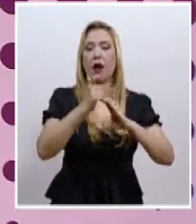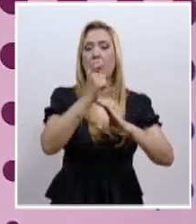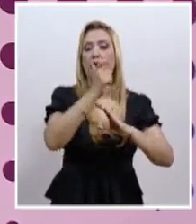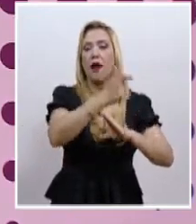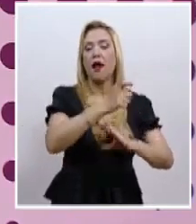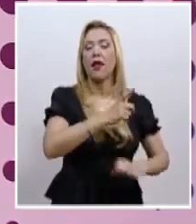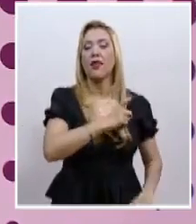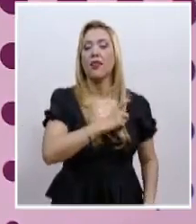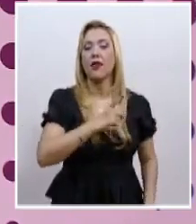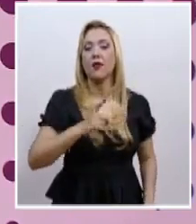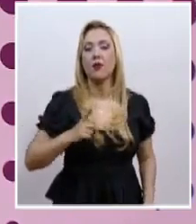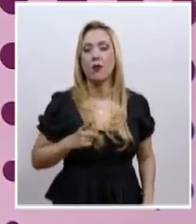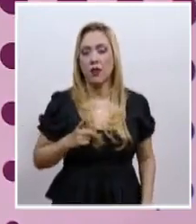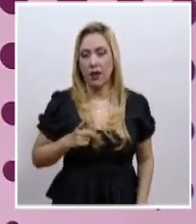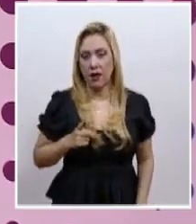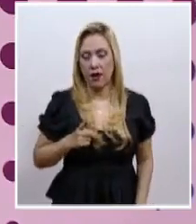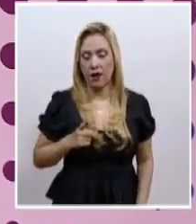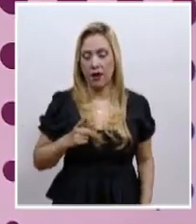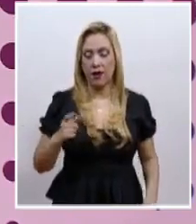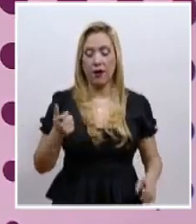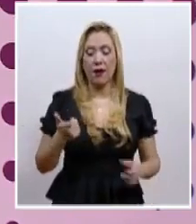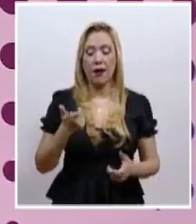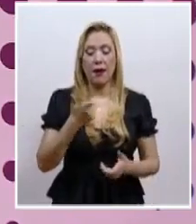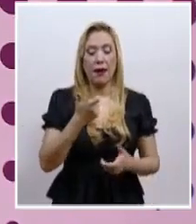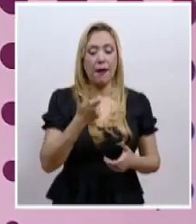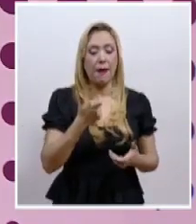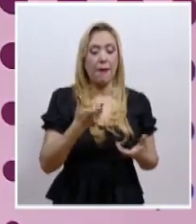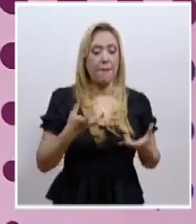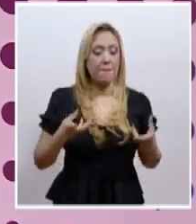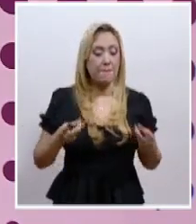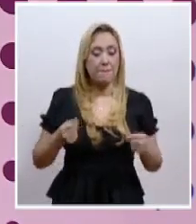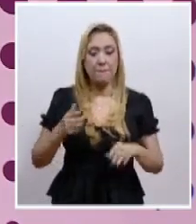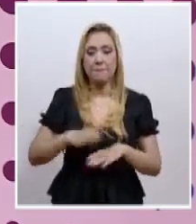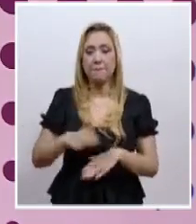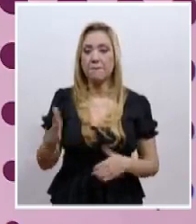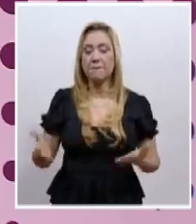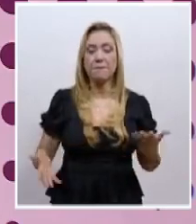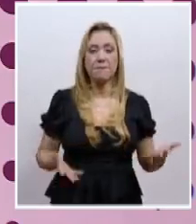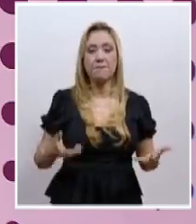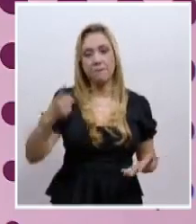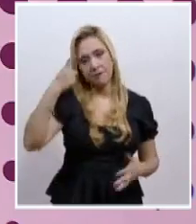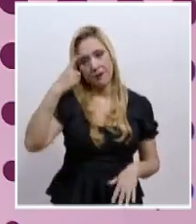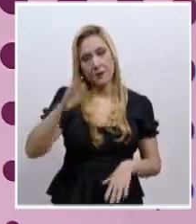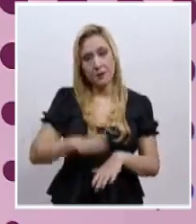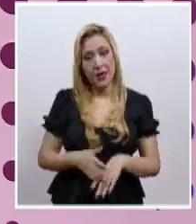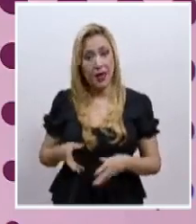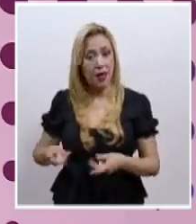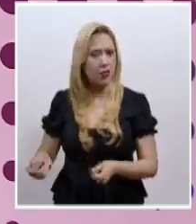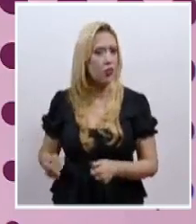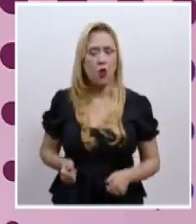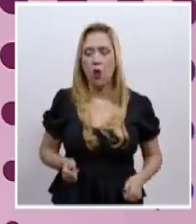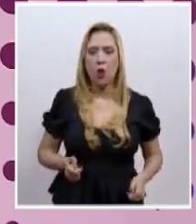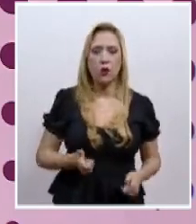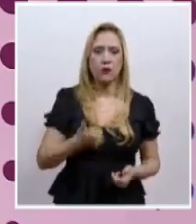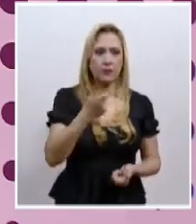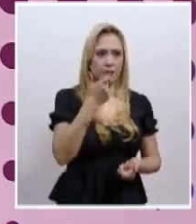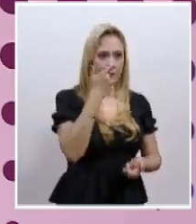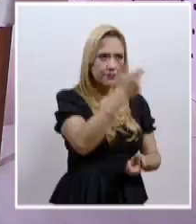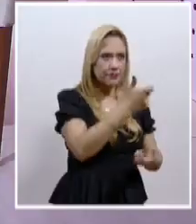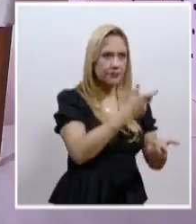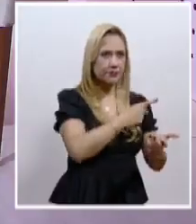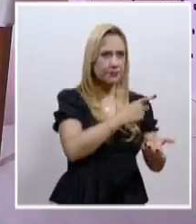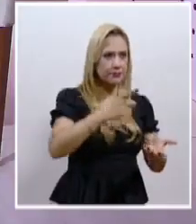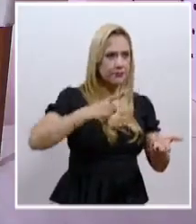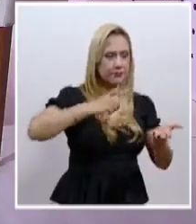deuda. Es decir, lo que crece no nos genera nuevas oportunidades de gasto, sino simplemente el